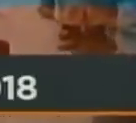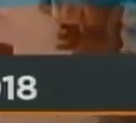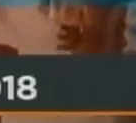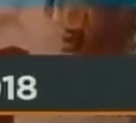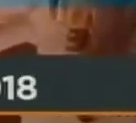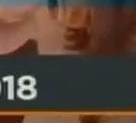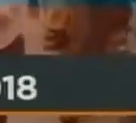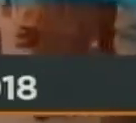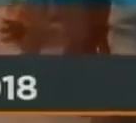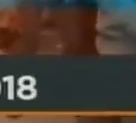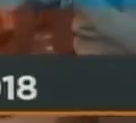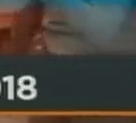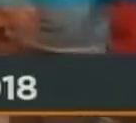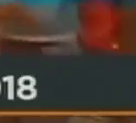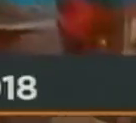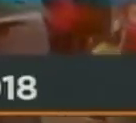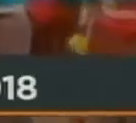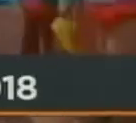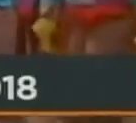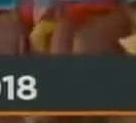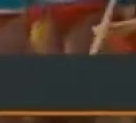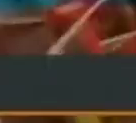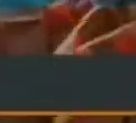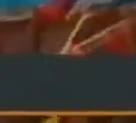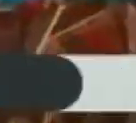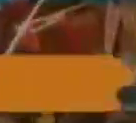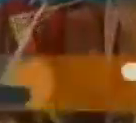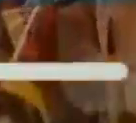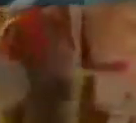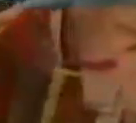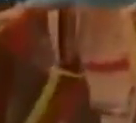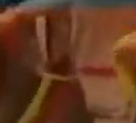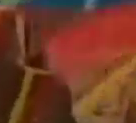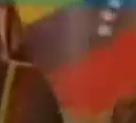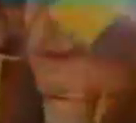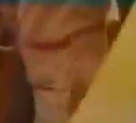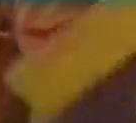sistema de bonos. Con esta información, nosotros regresamos al contacto con ustedes a los estudios.